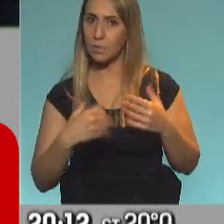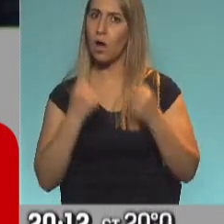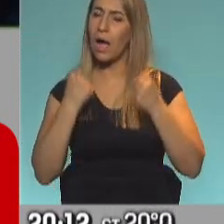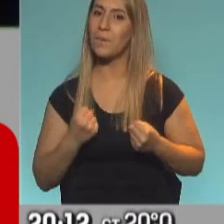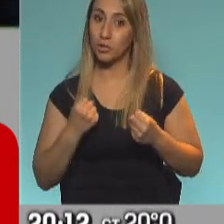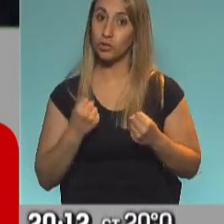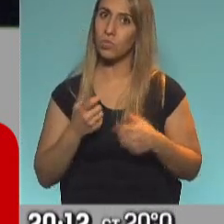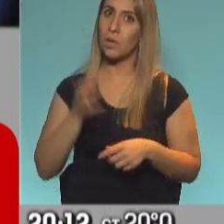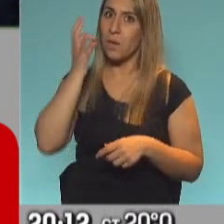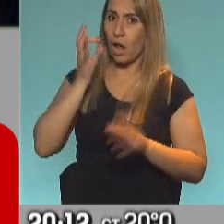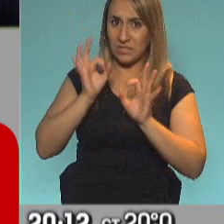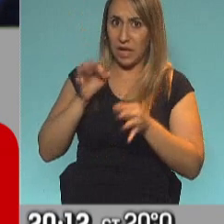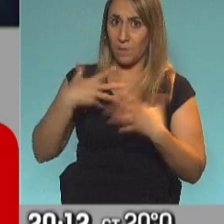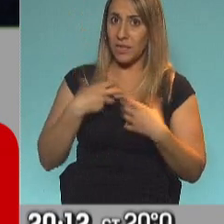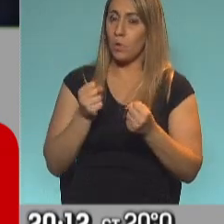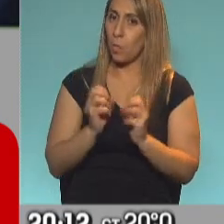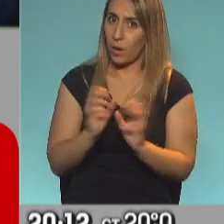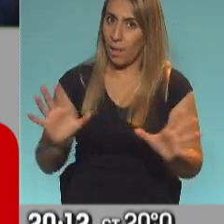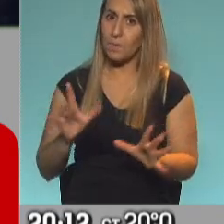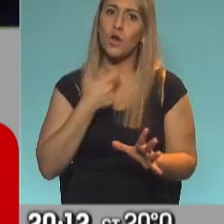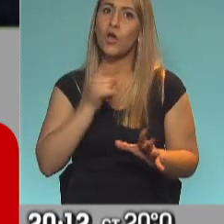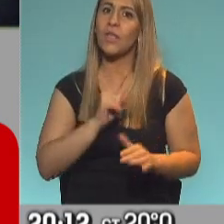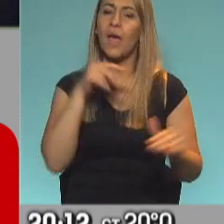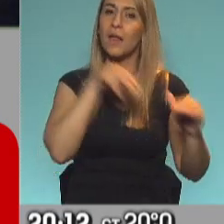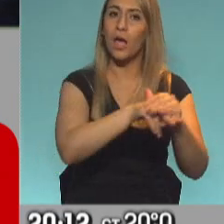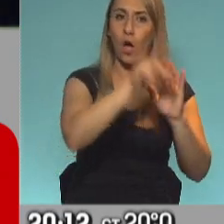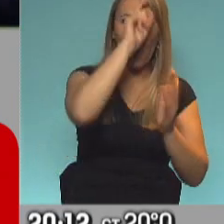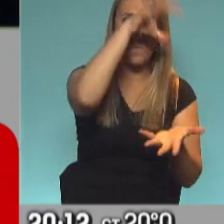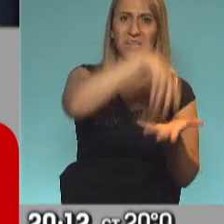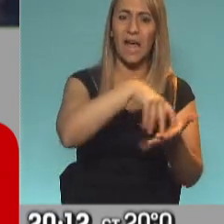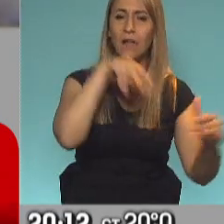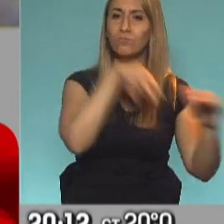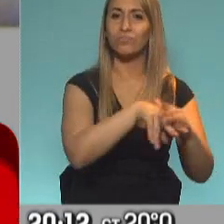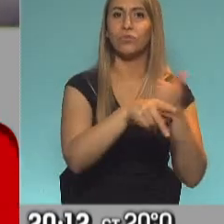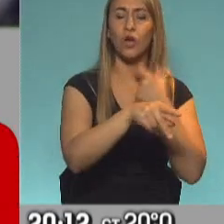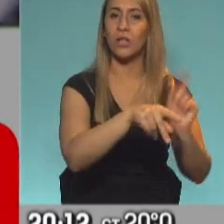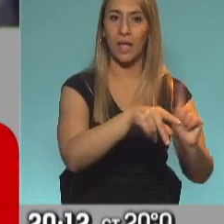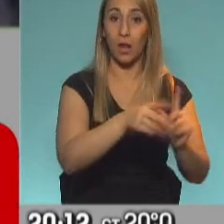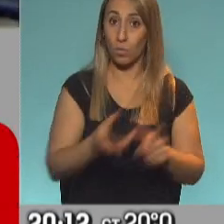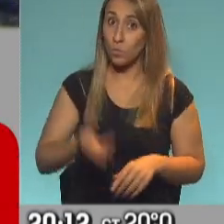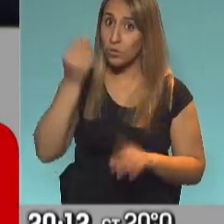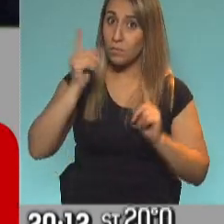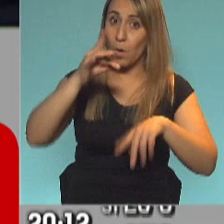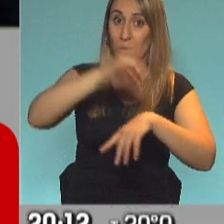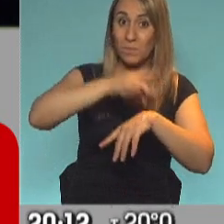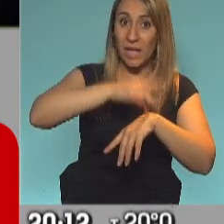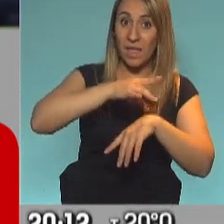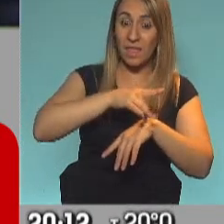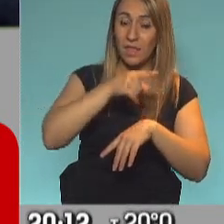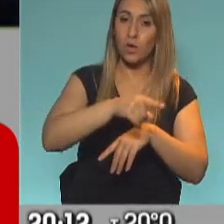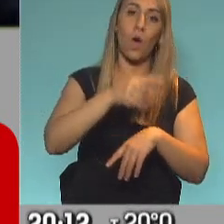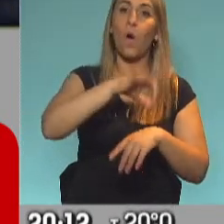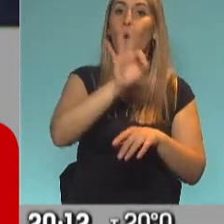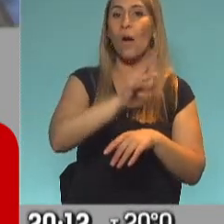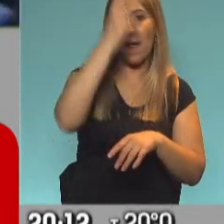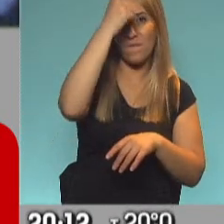una internación en un centro, una clínica, que muchas veces rechazaba la presencia de su médico personal, de los enfermeros.